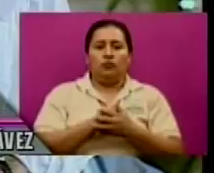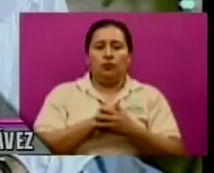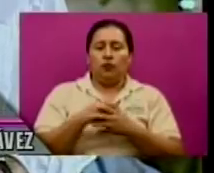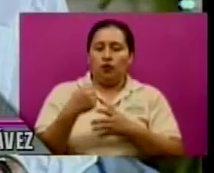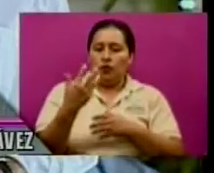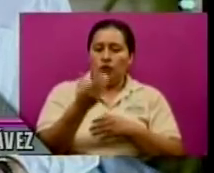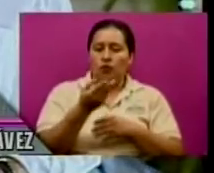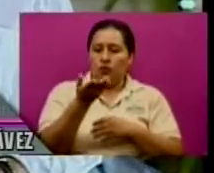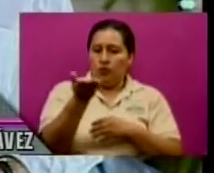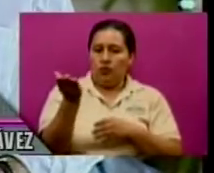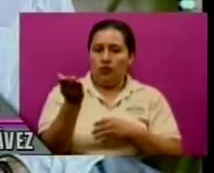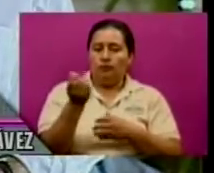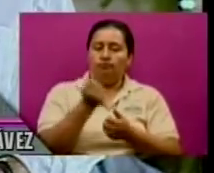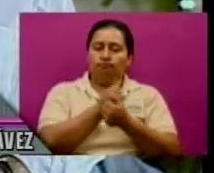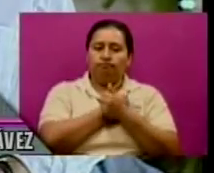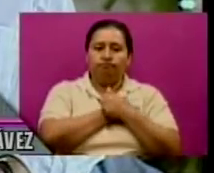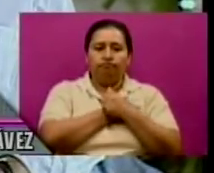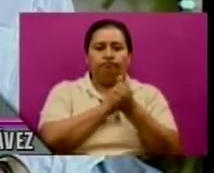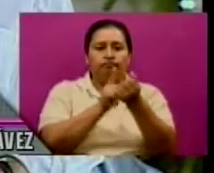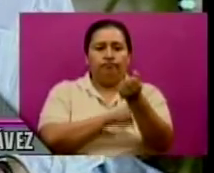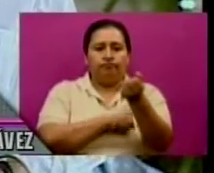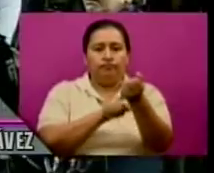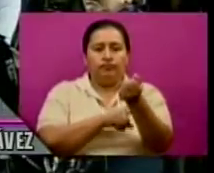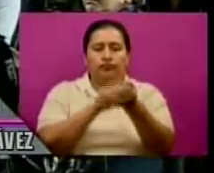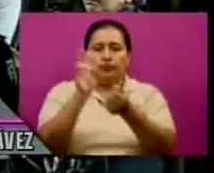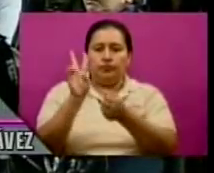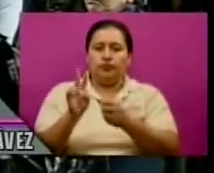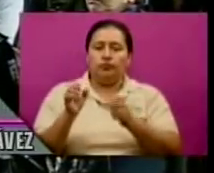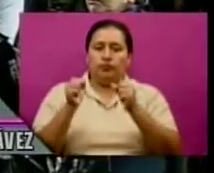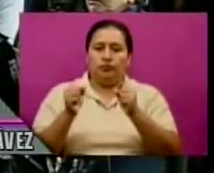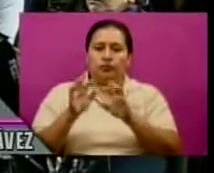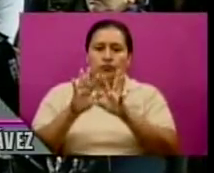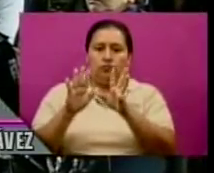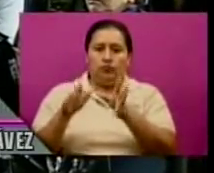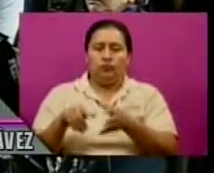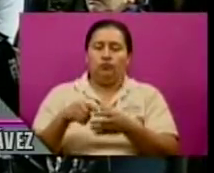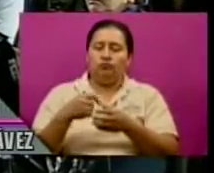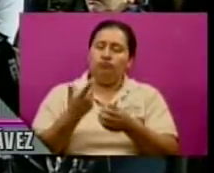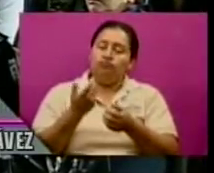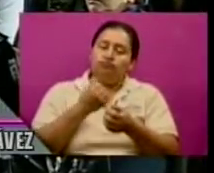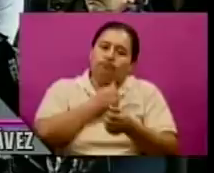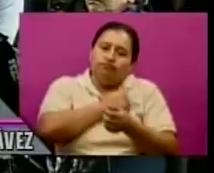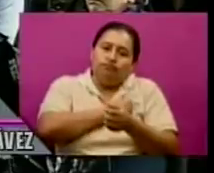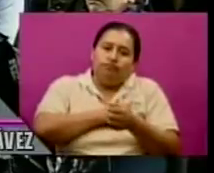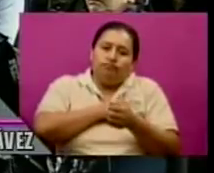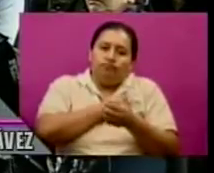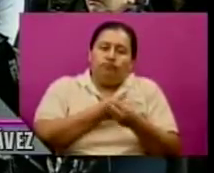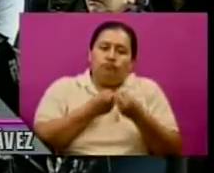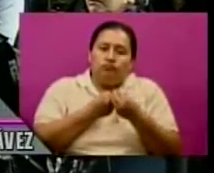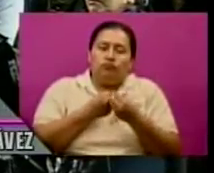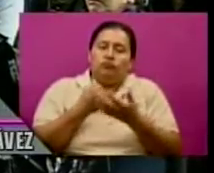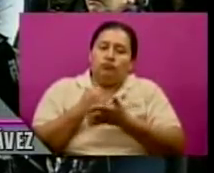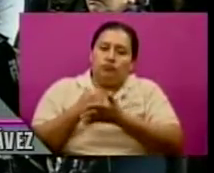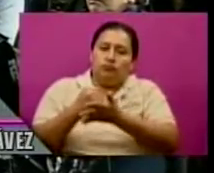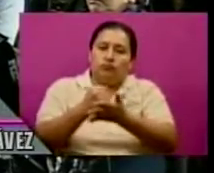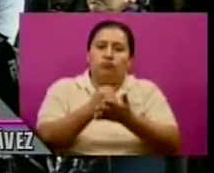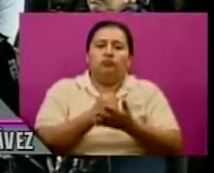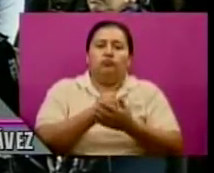a todos ustedes, queridos hermanos, venezolanas y venezolanos, nuestras condolencias y nuestra